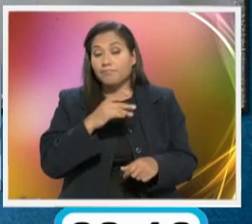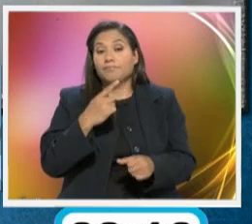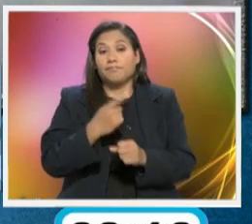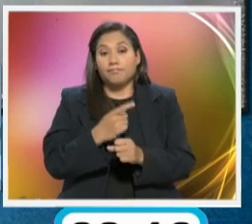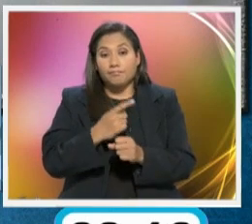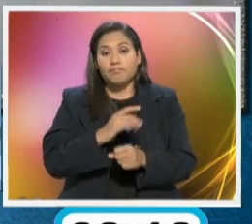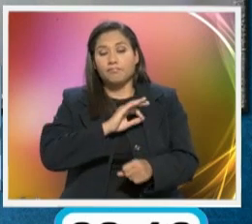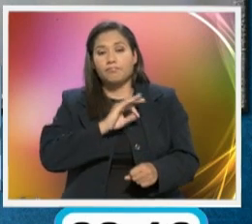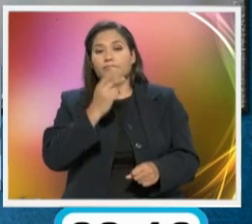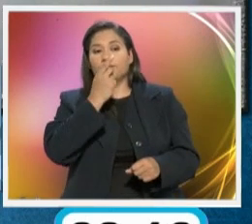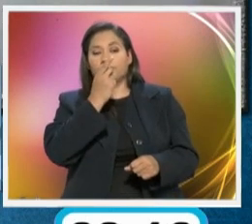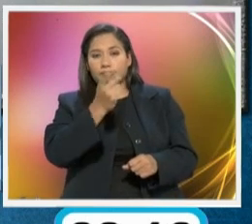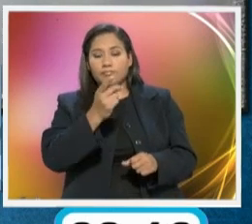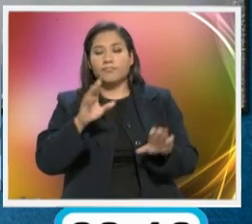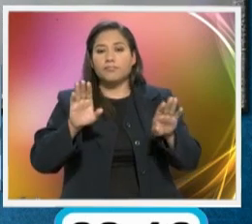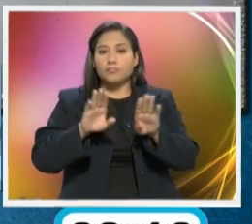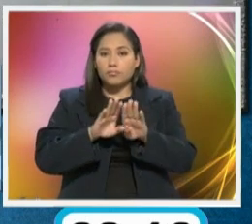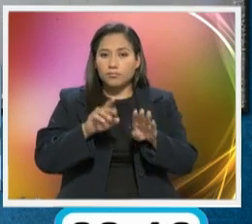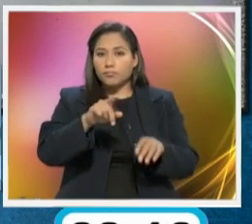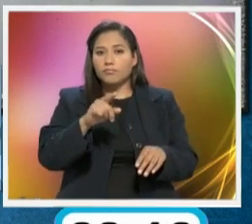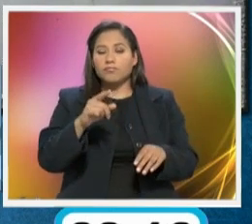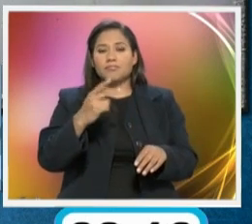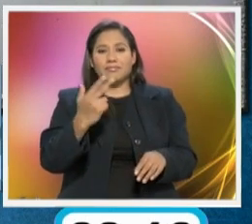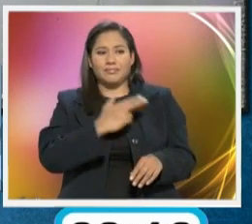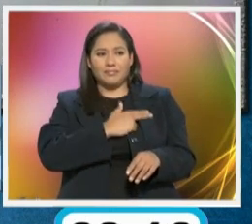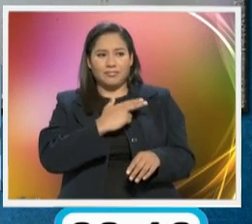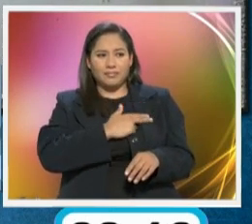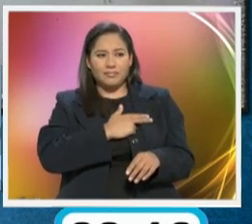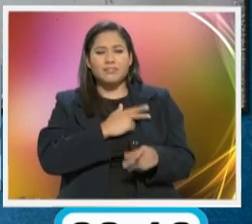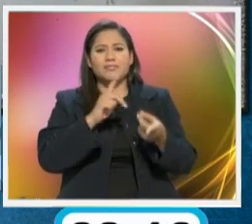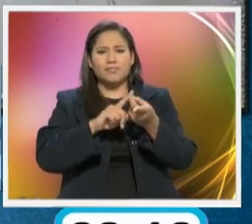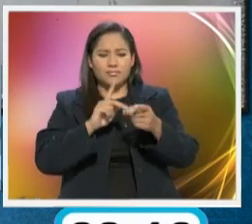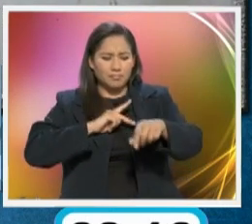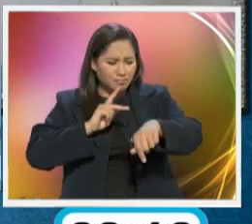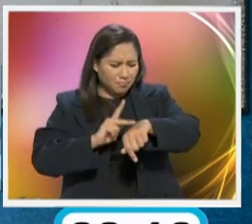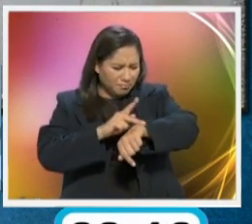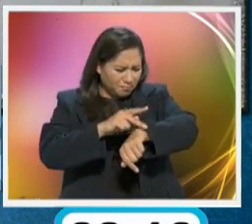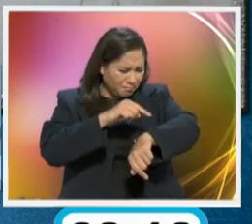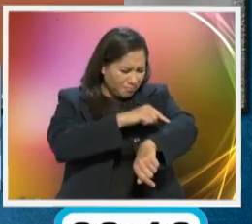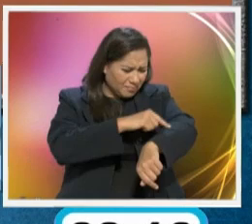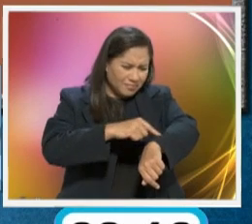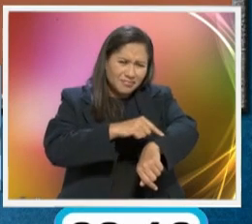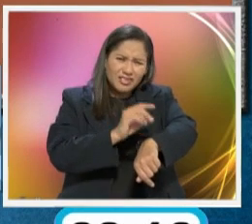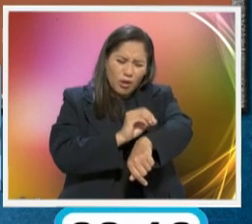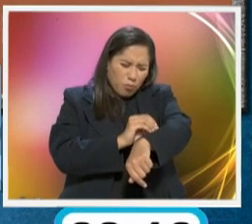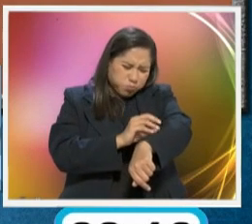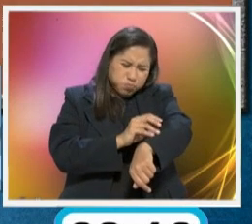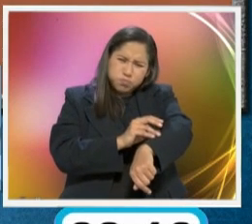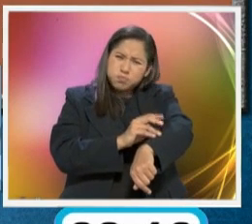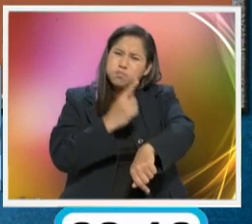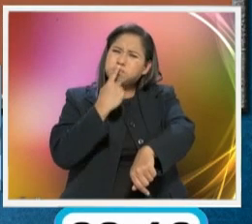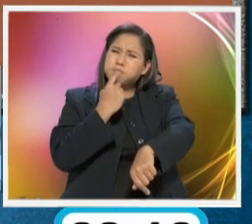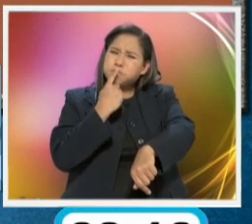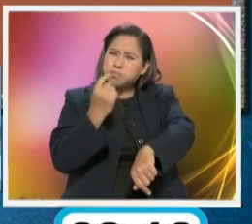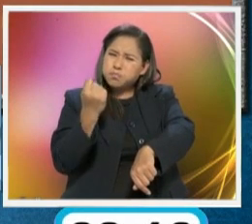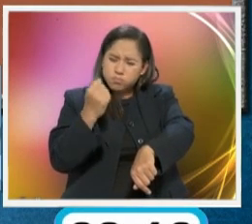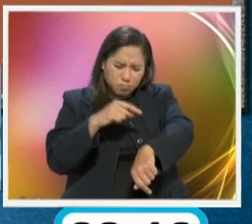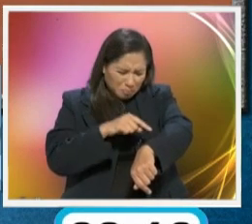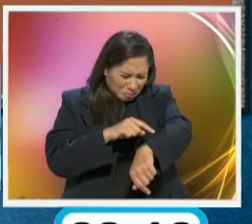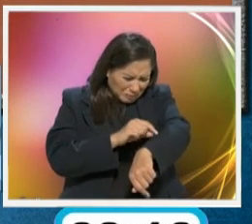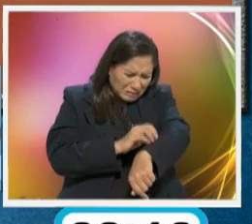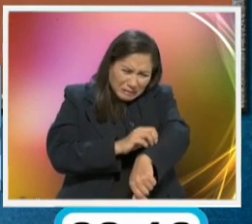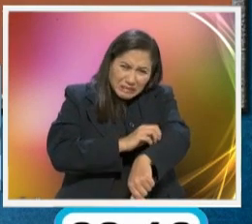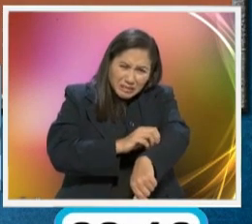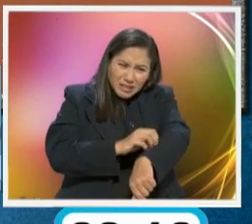Principalmente podríamos hablar de una lesión a nivel de la piel, una dermatitis, una erupción que es temporal